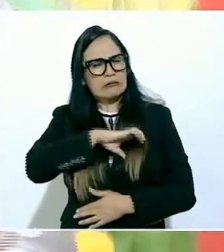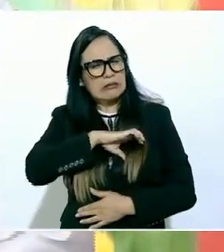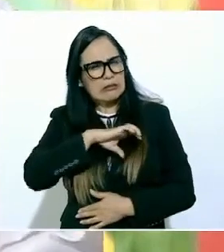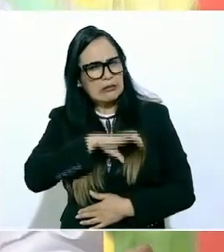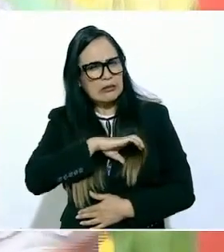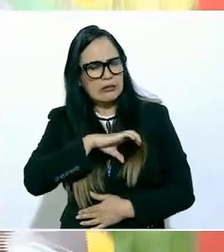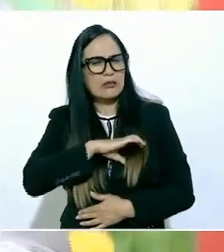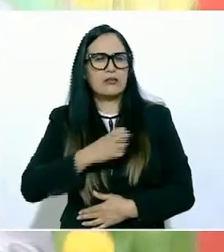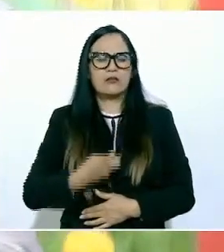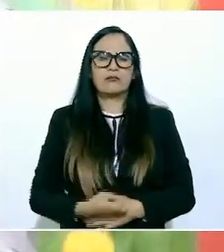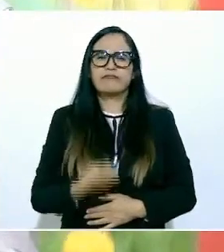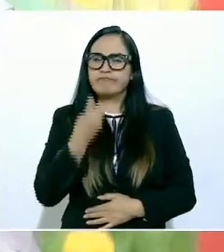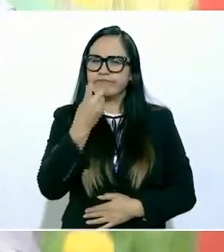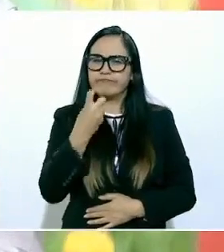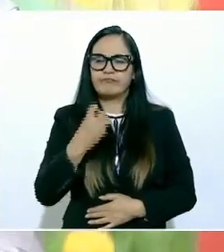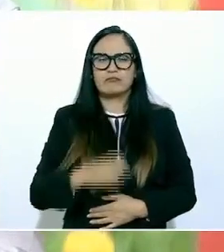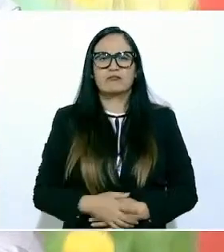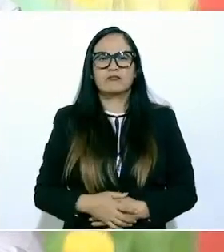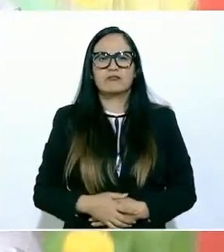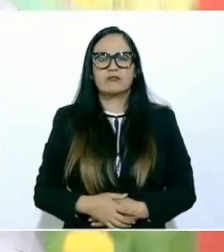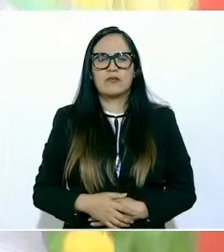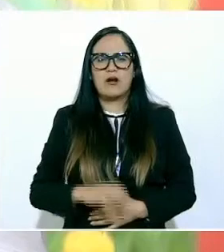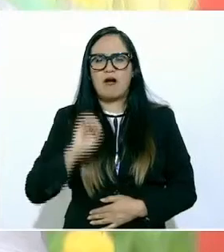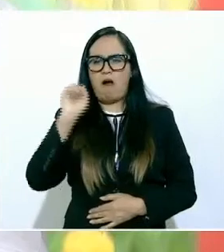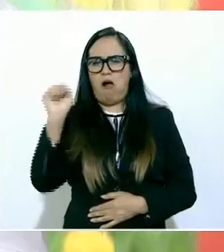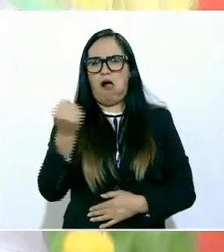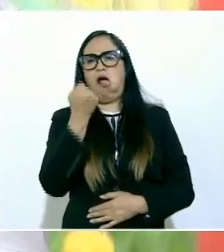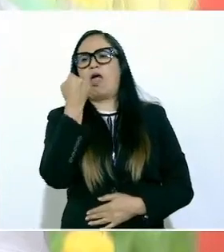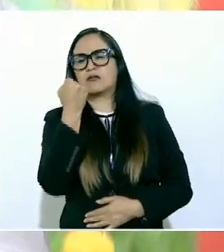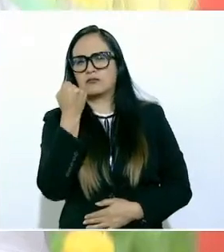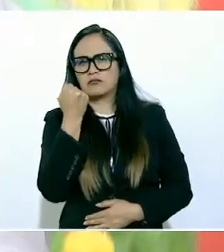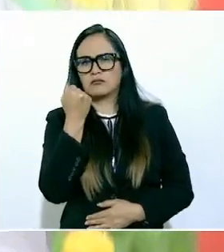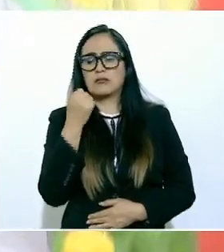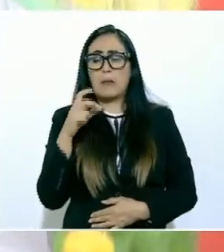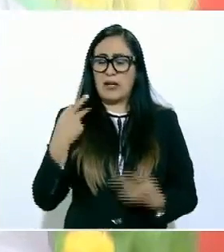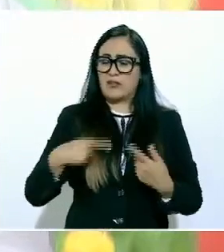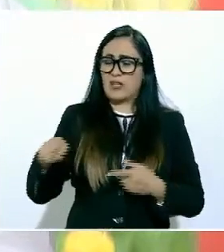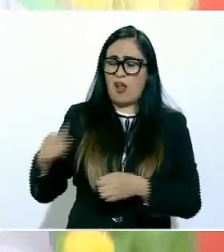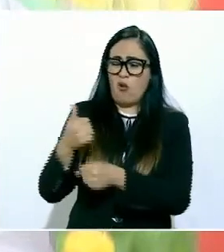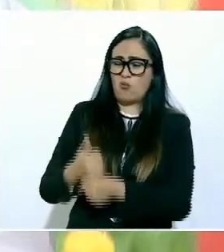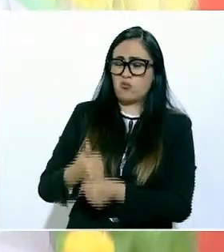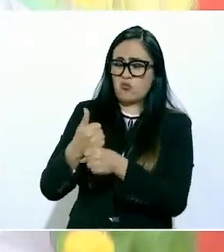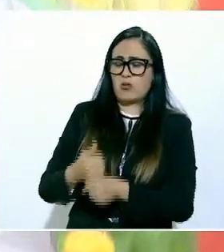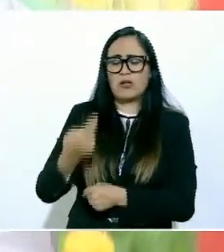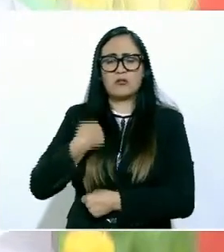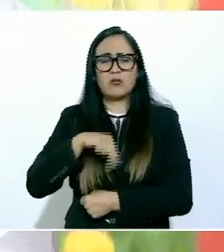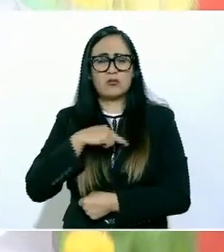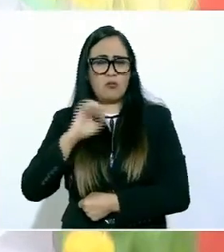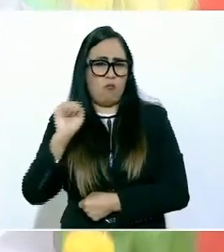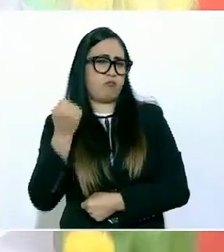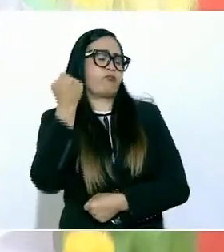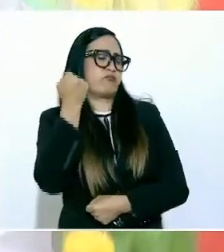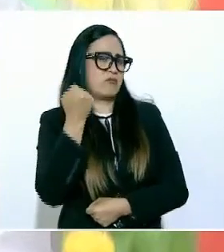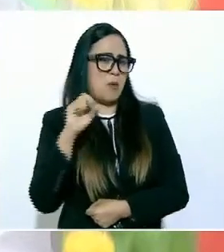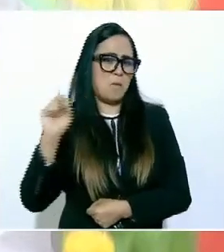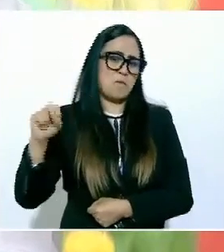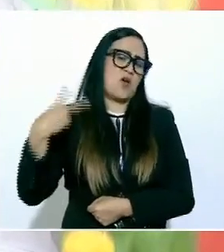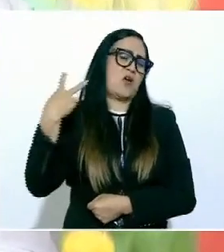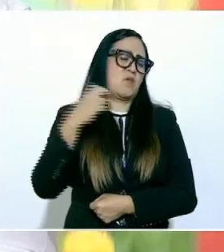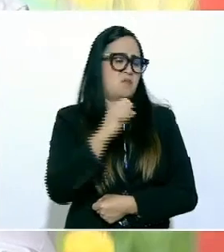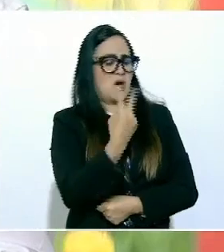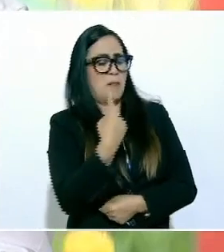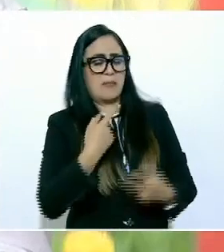No podemos darle la espalda al que sufre, al necesitado, al